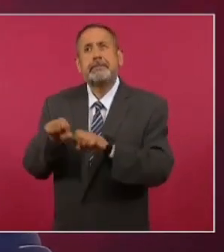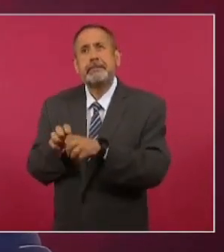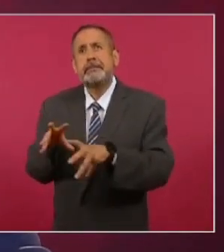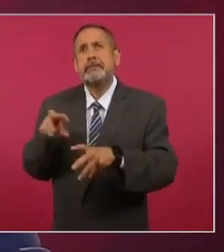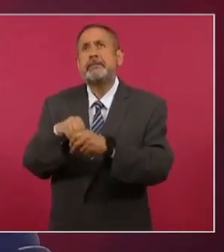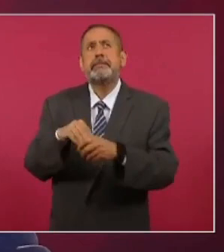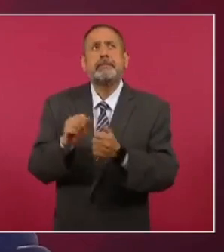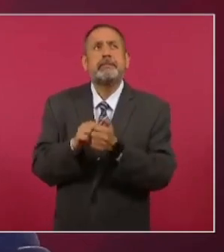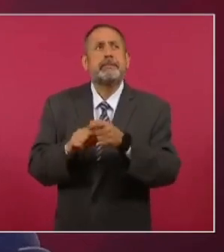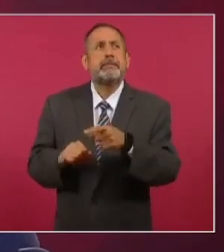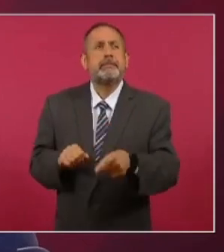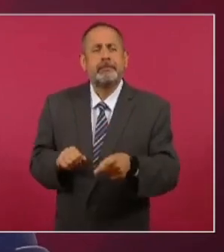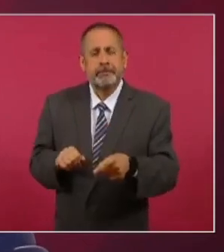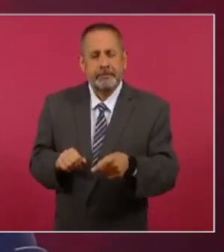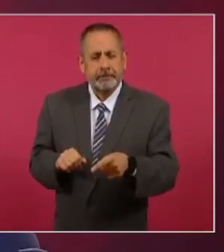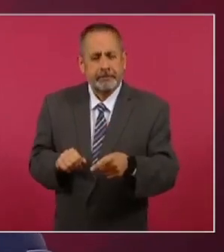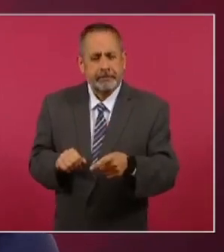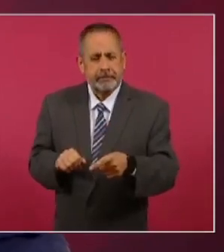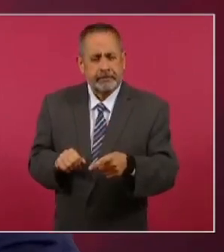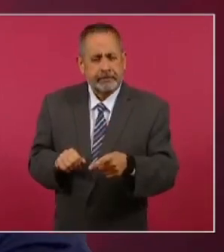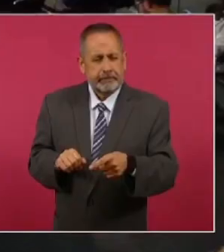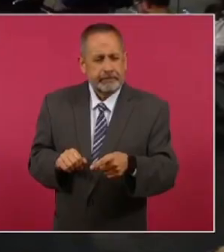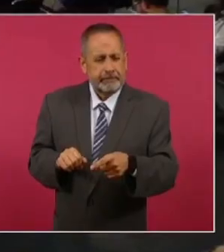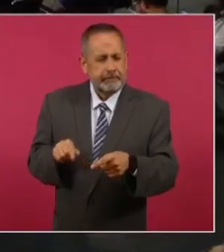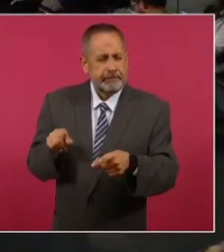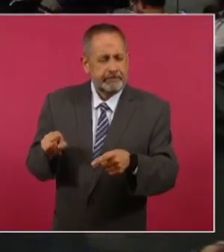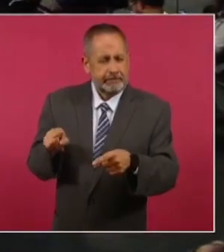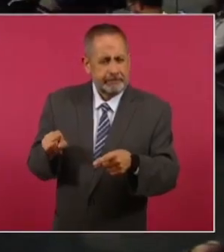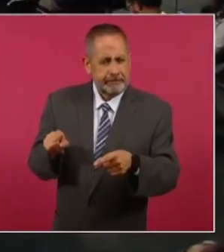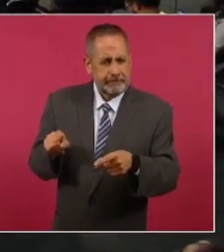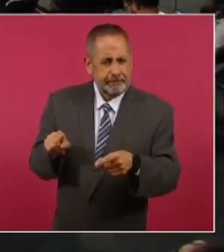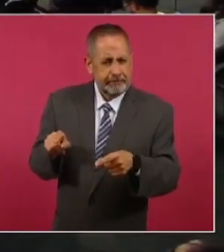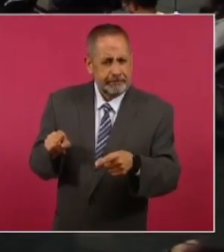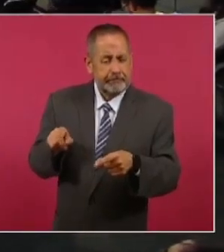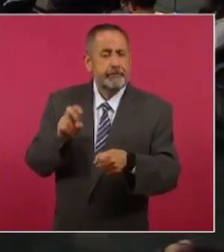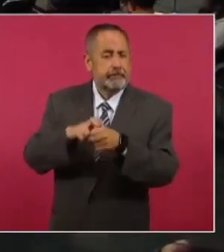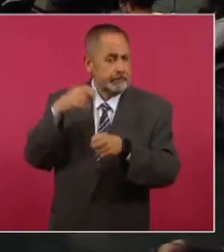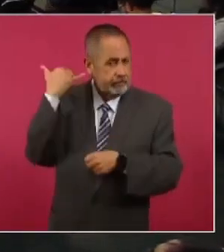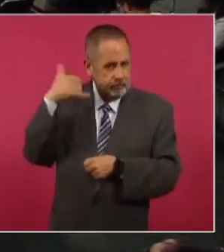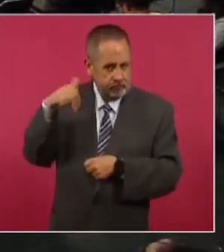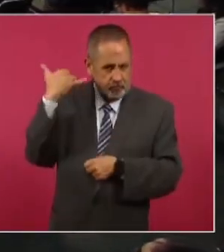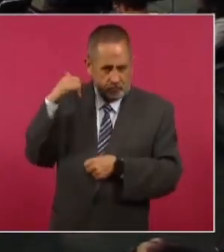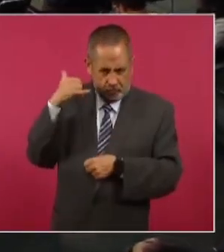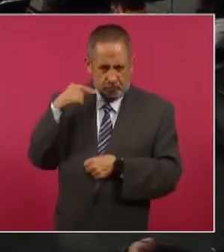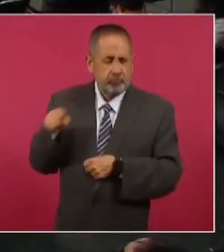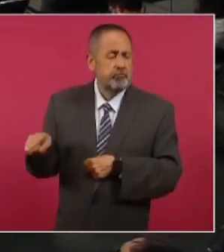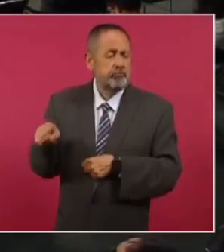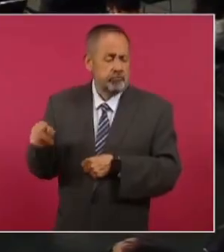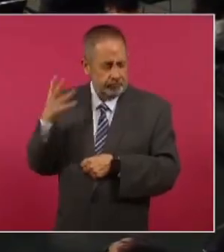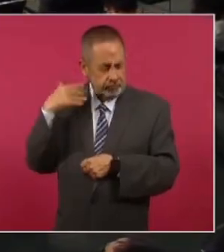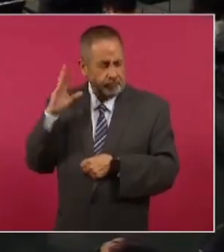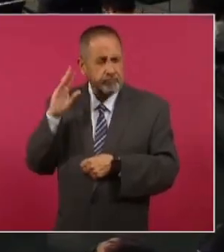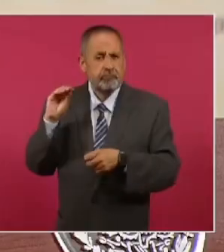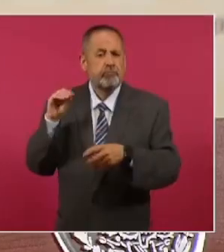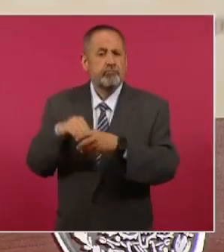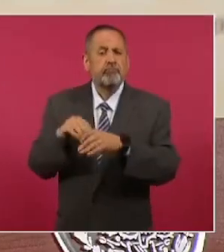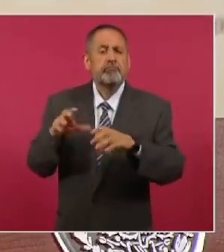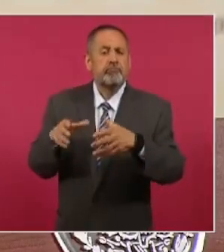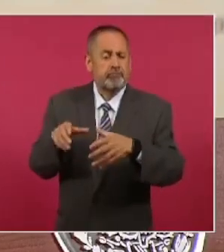México jugó en Yucatán y